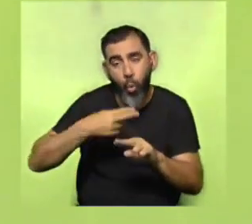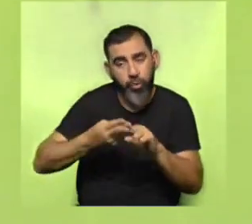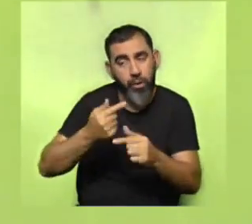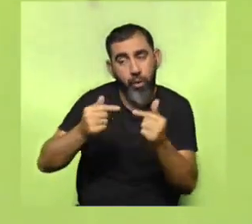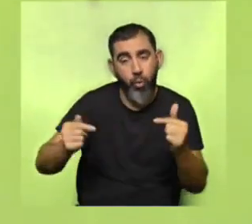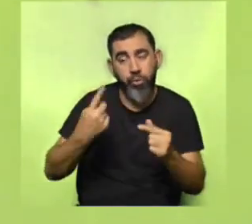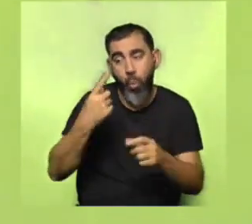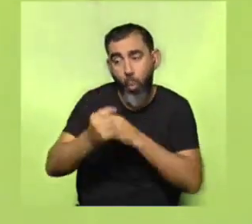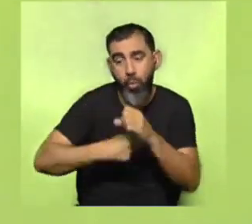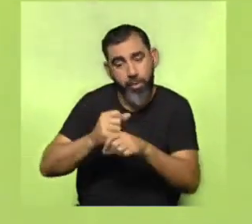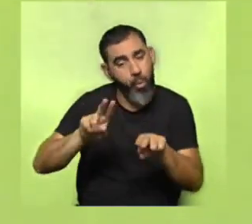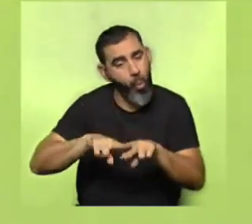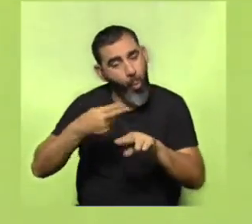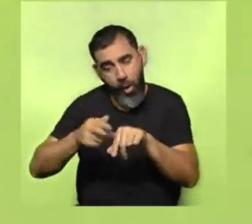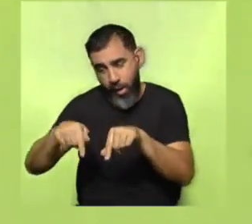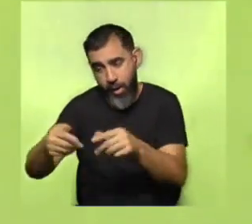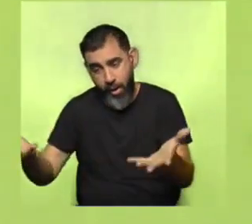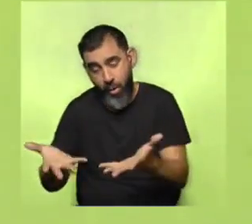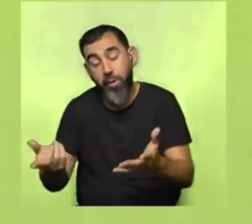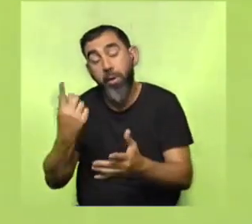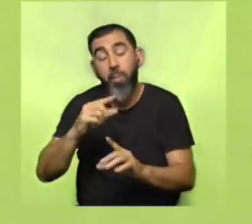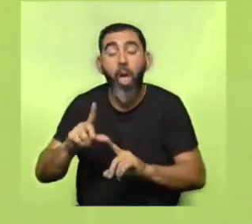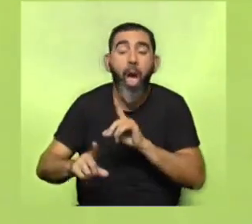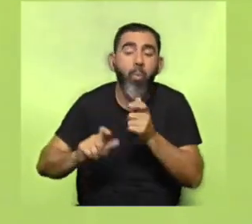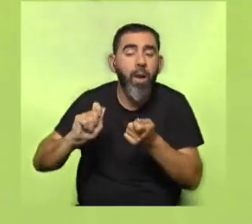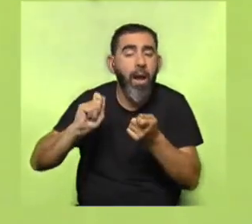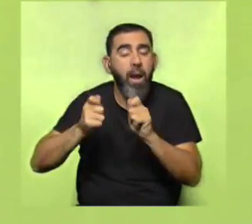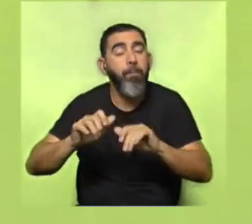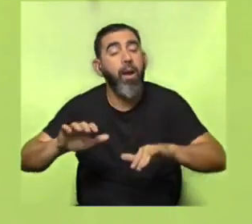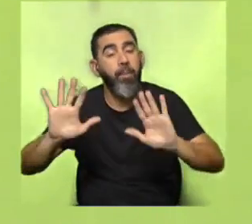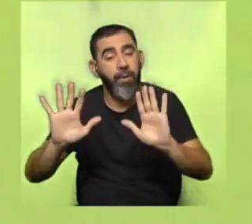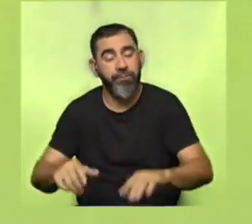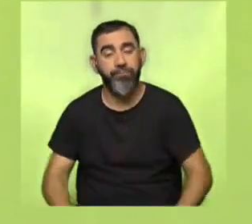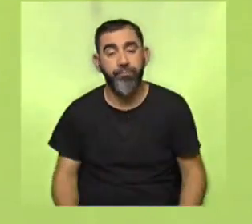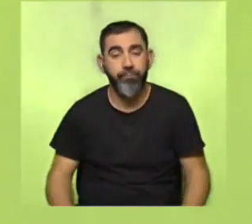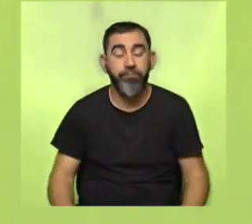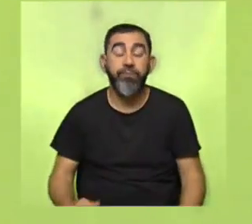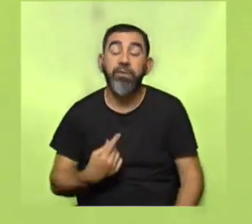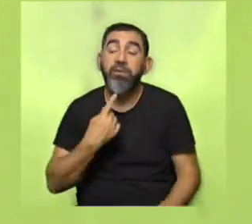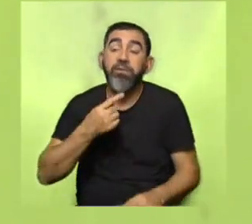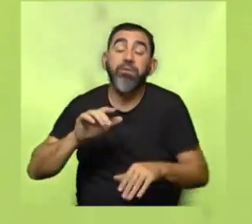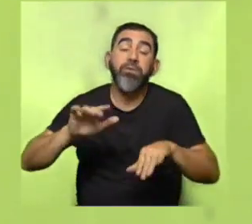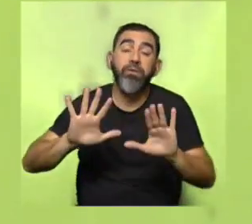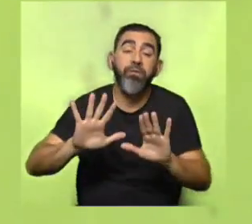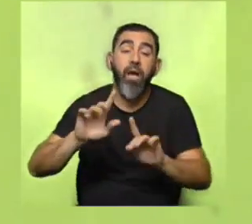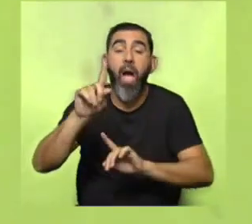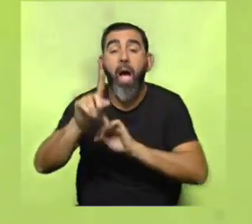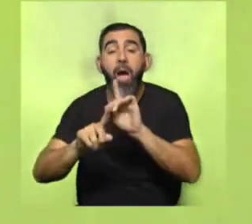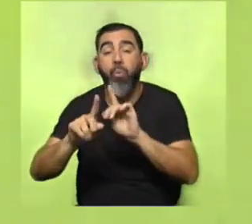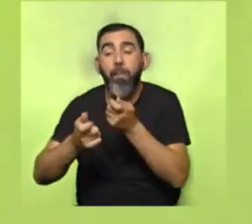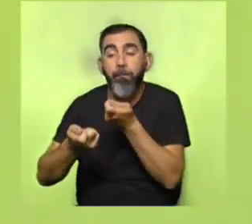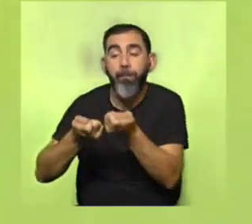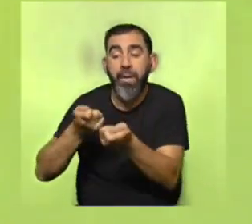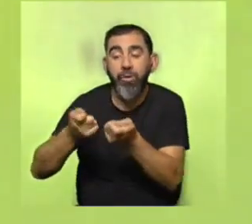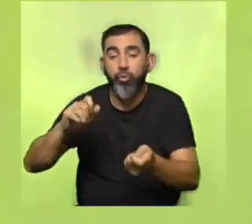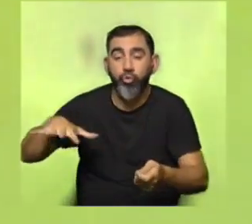de un año al otro, pero tal vez alguna percepción vaya cambiando y ayude a que cierta presión social